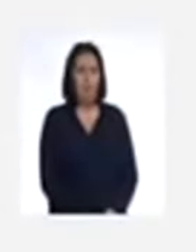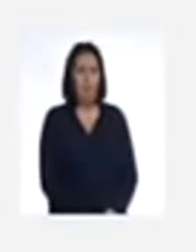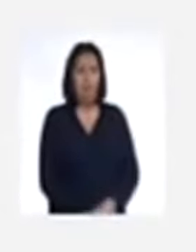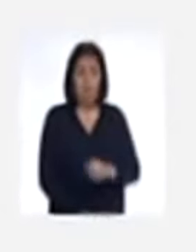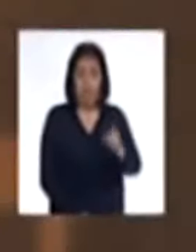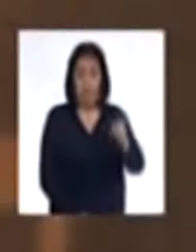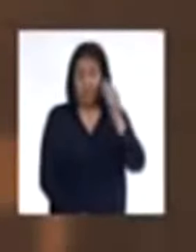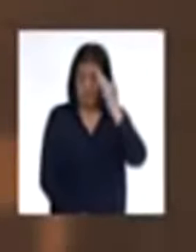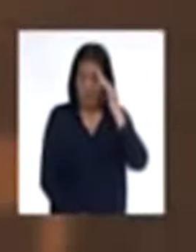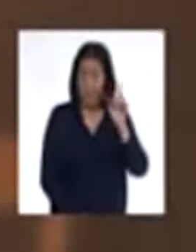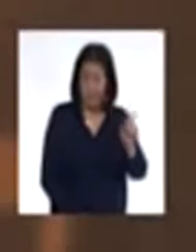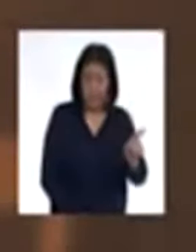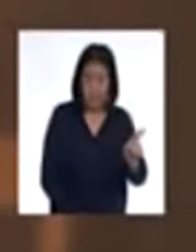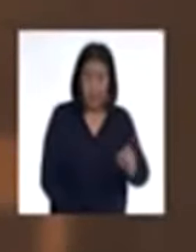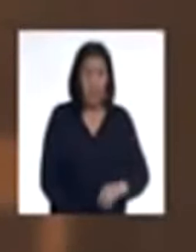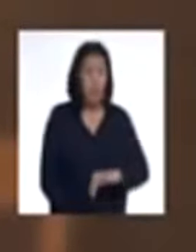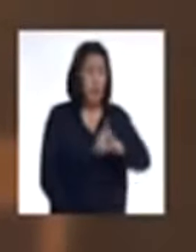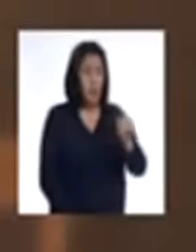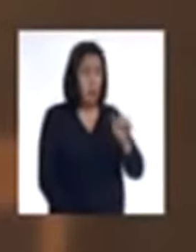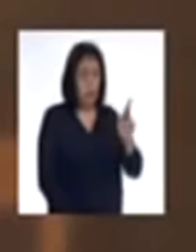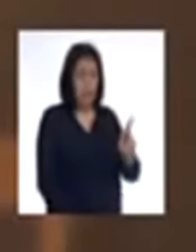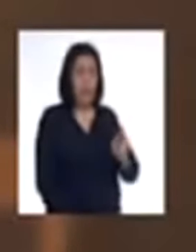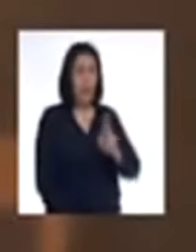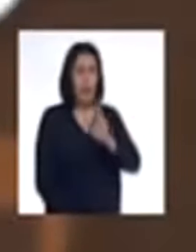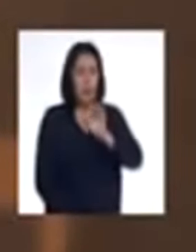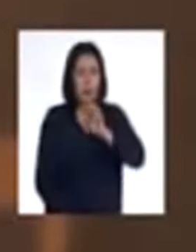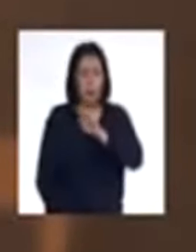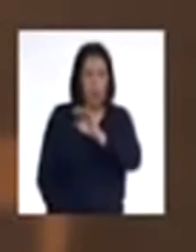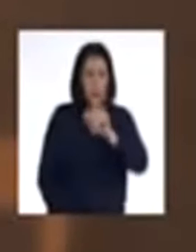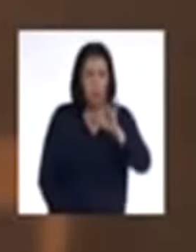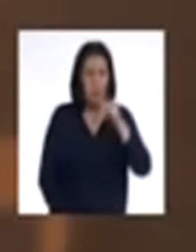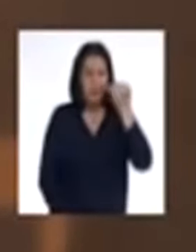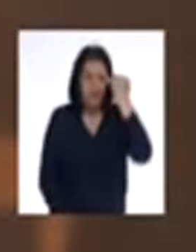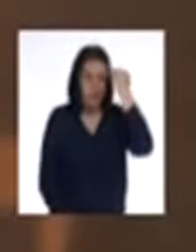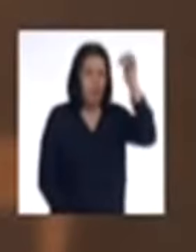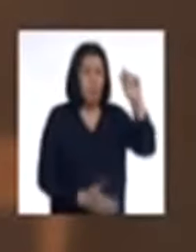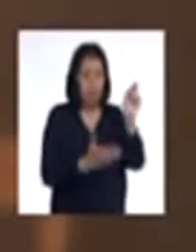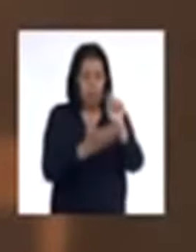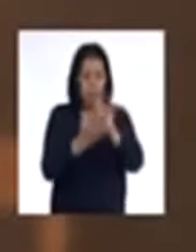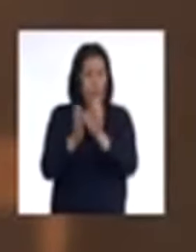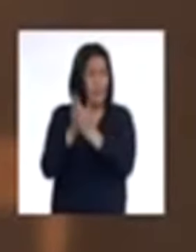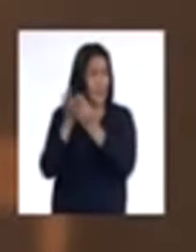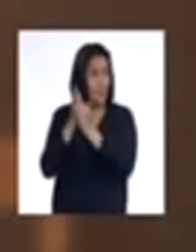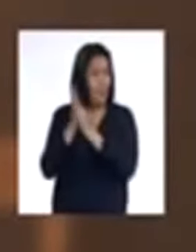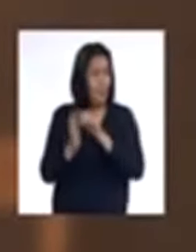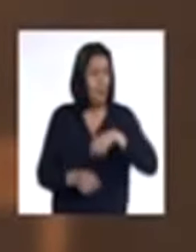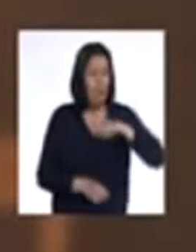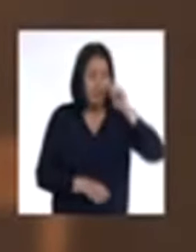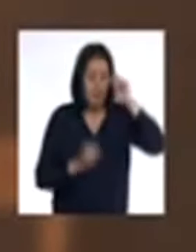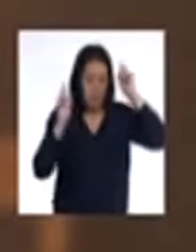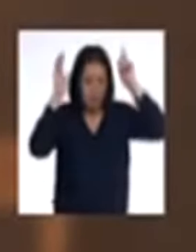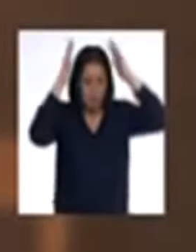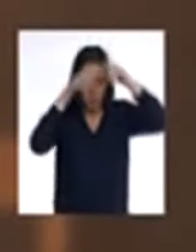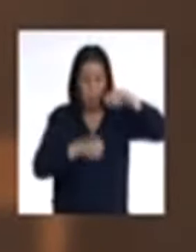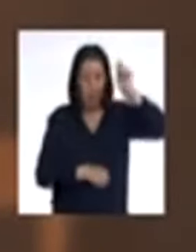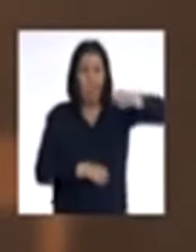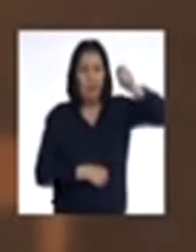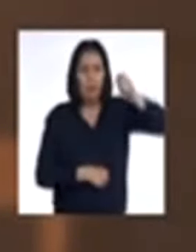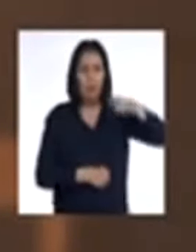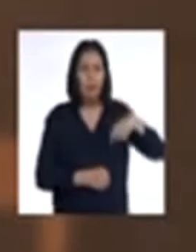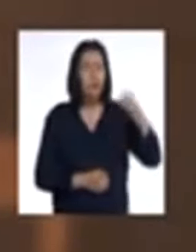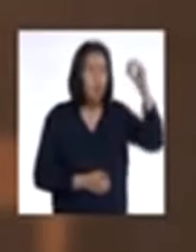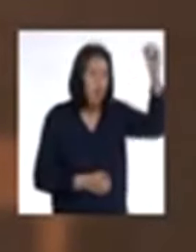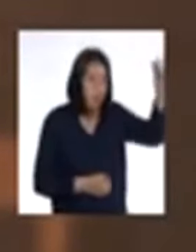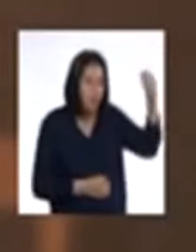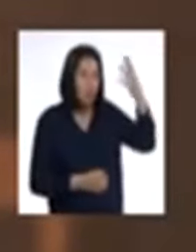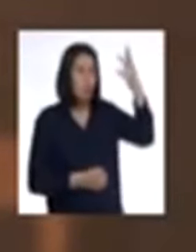¿Sabías qué? J.K. Rowling, creadora y escritora de la saga Harry Potter, recibió la inspiración para escribir su